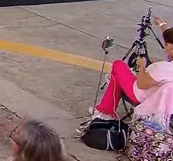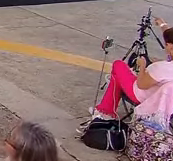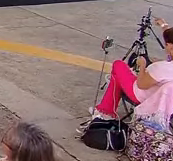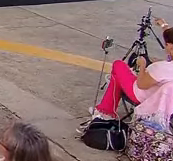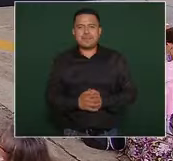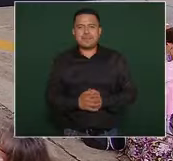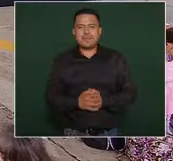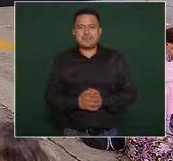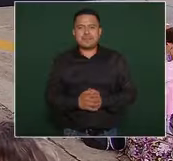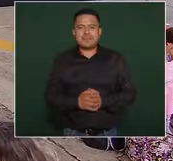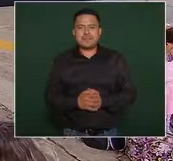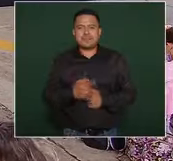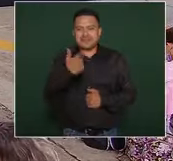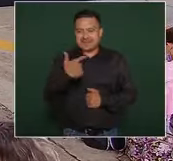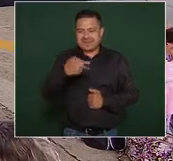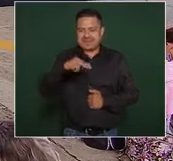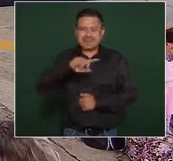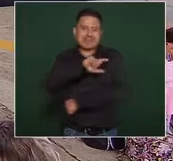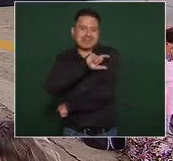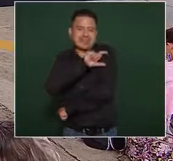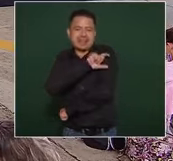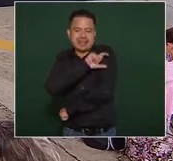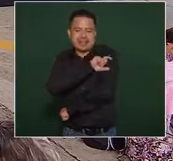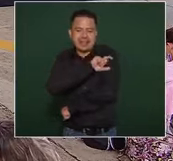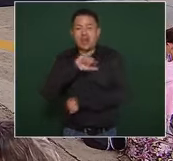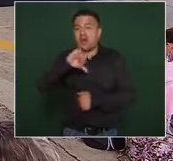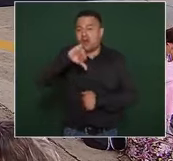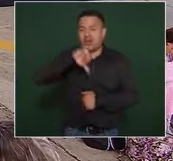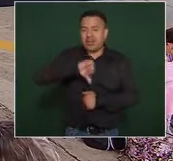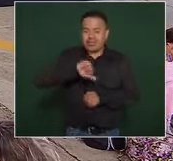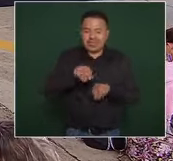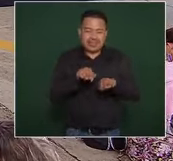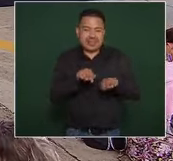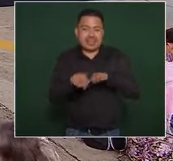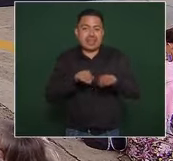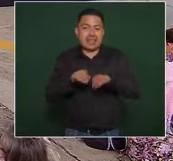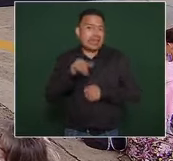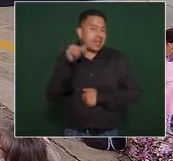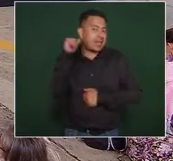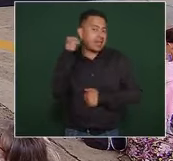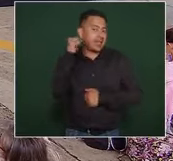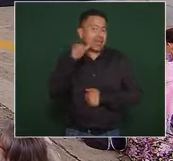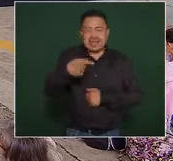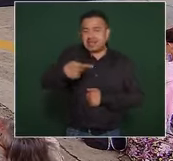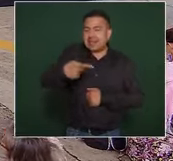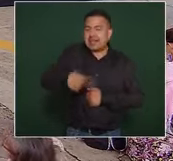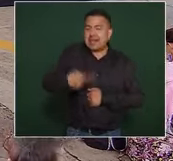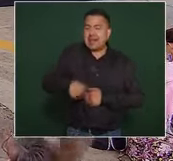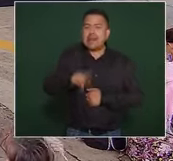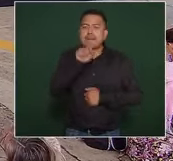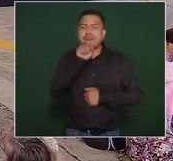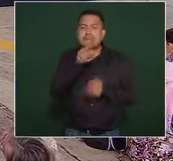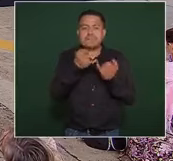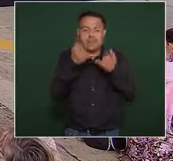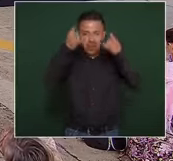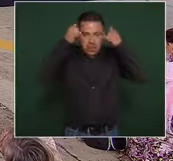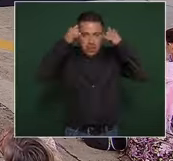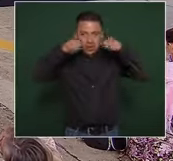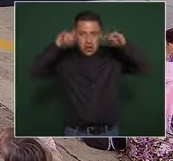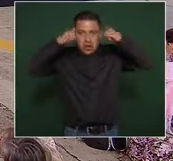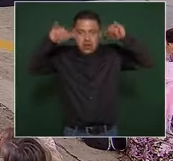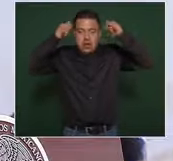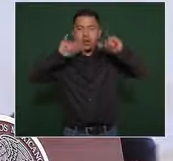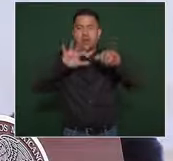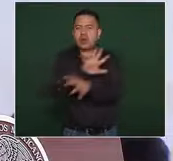de la Guardia Nacional, tenemos aquí trabajando en Acapulco y en Coyuca